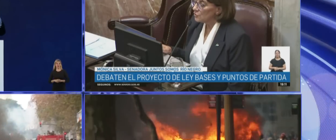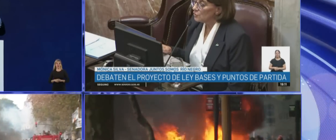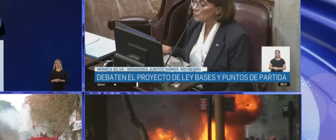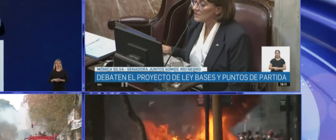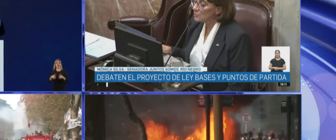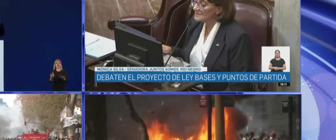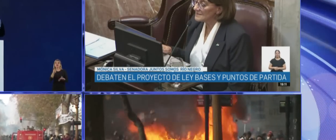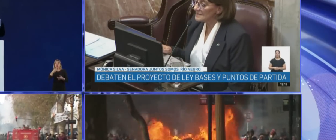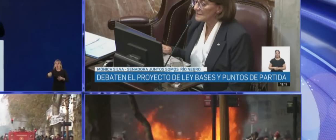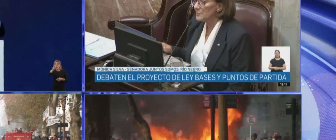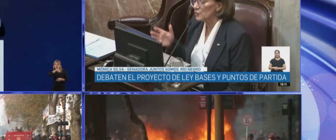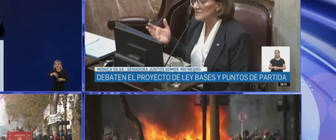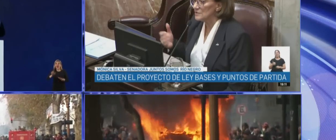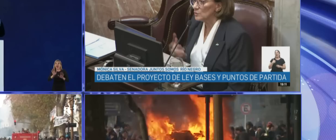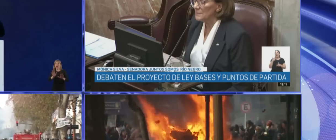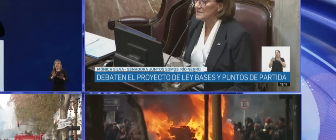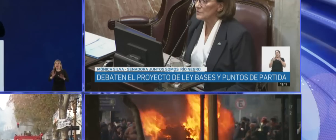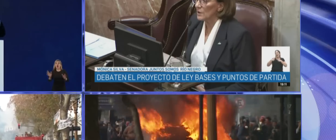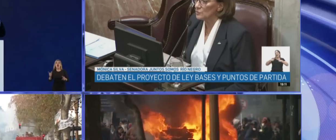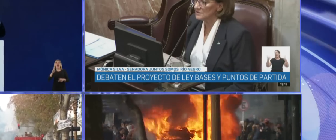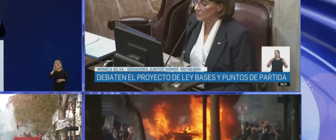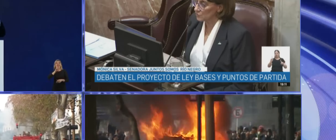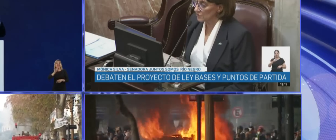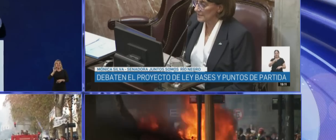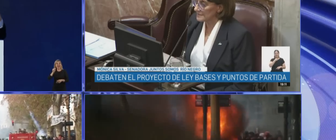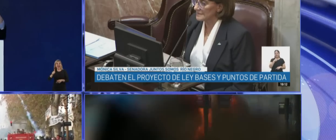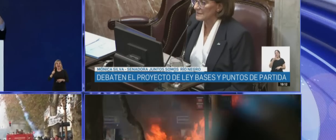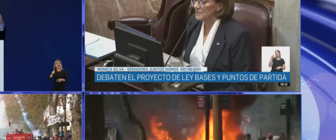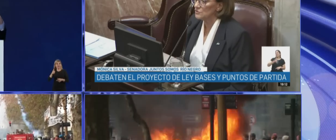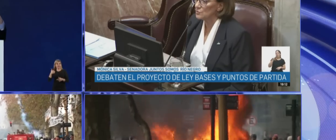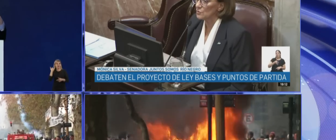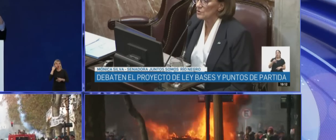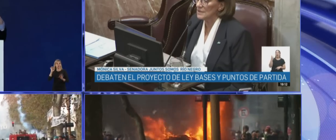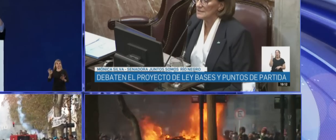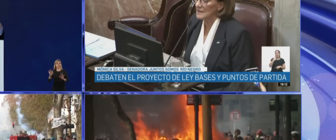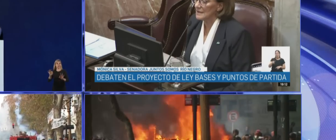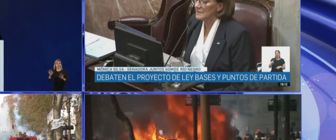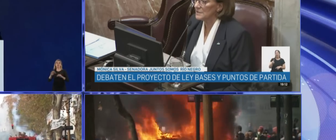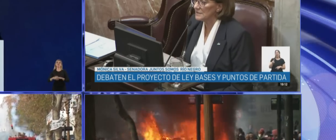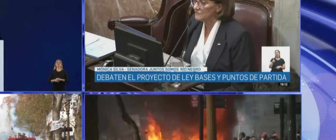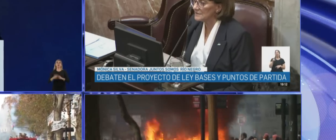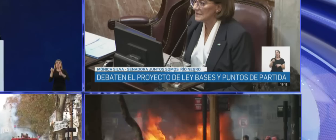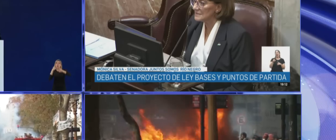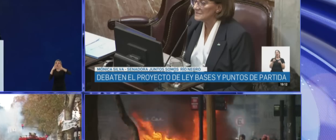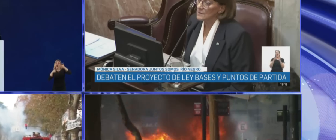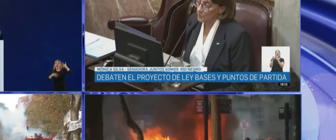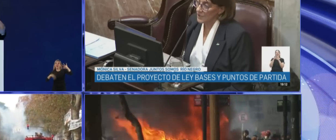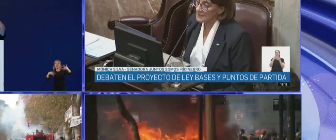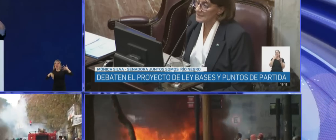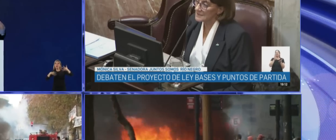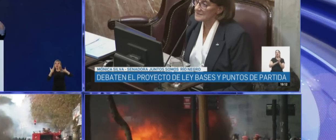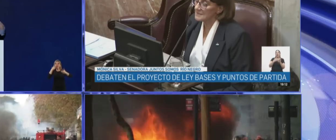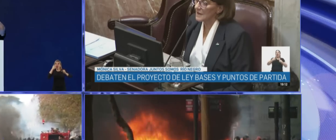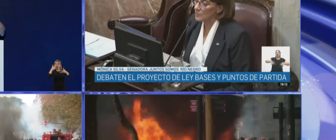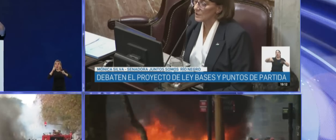eso, la convergencia se va a dar, porque hay un montón de cosas que había que descubrir y